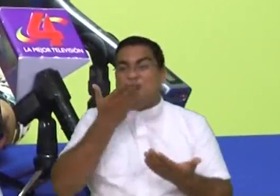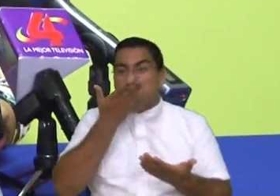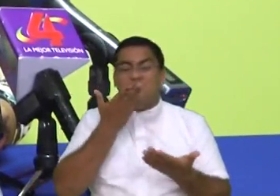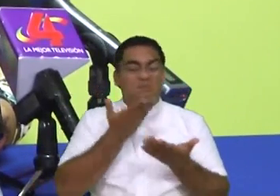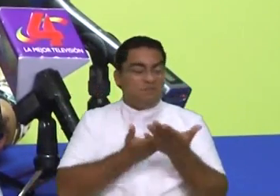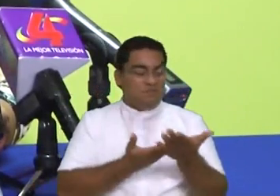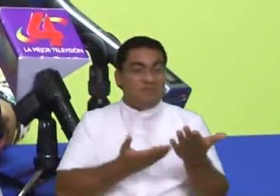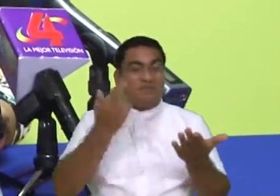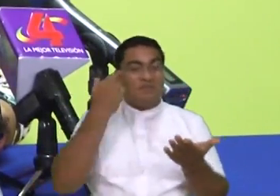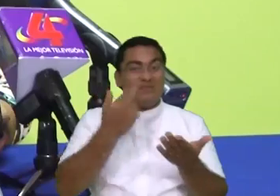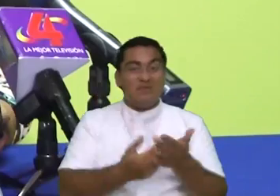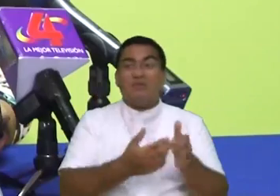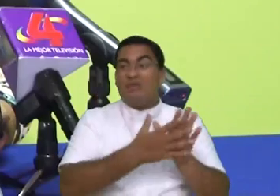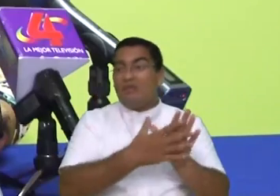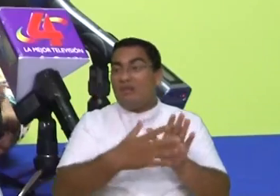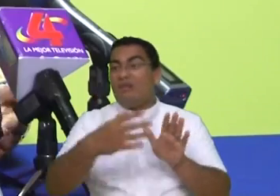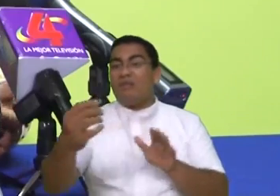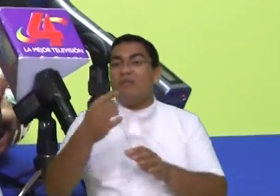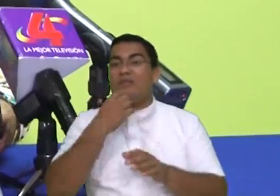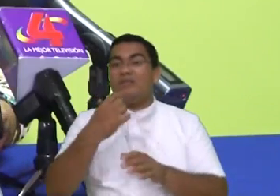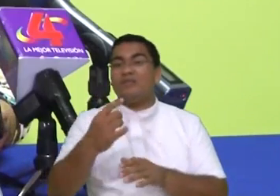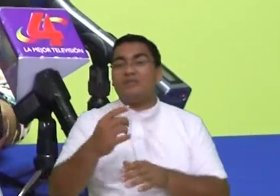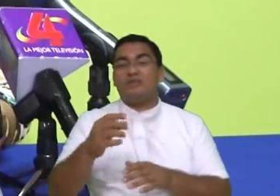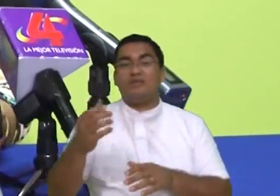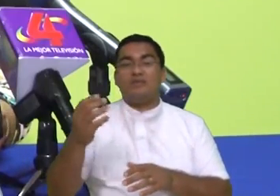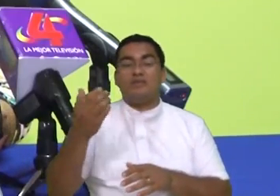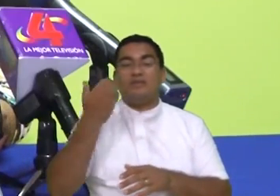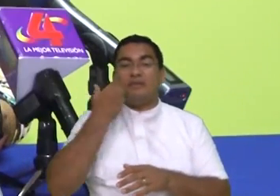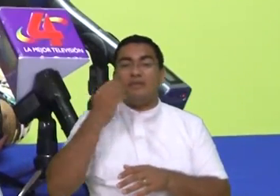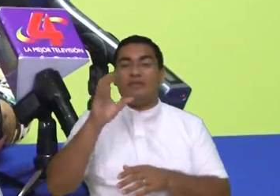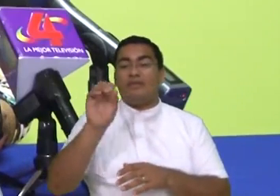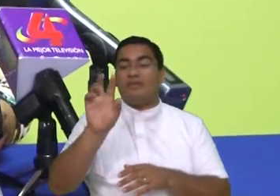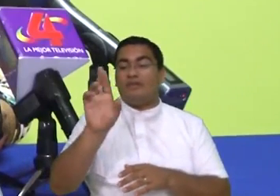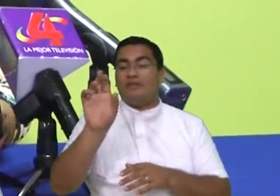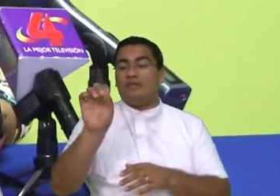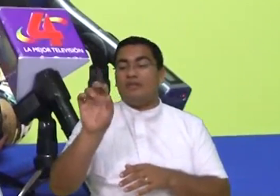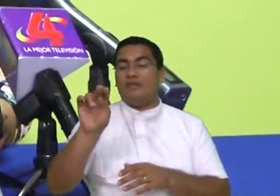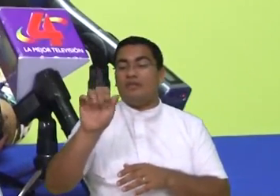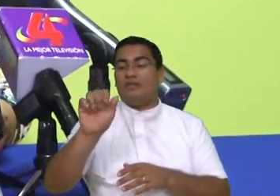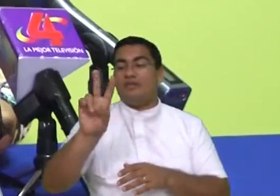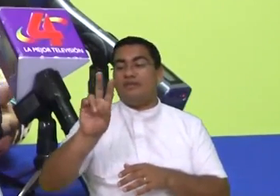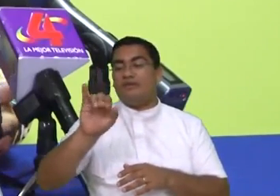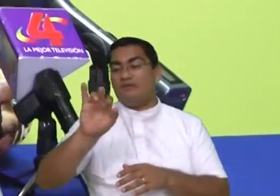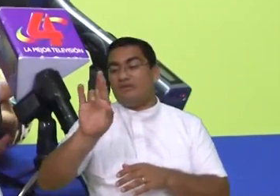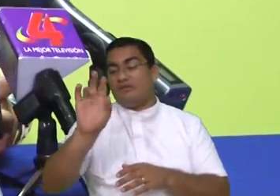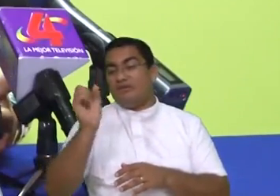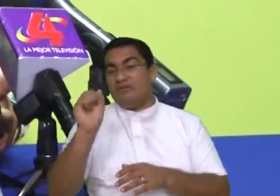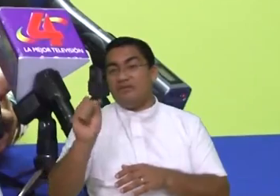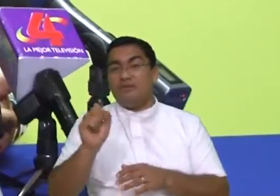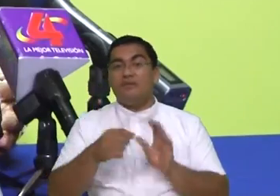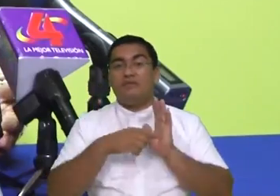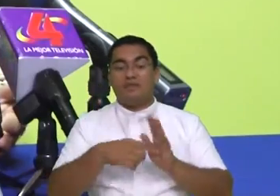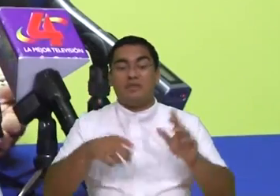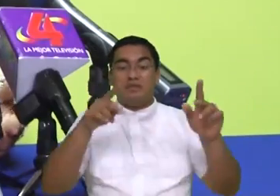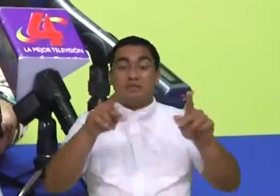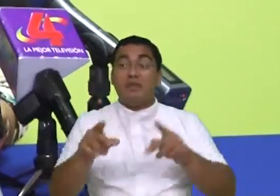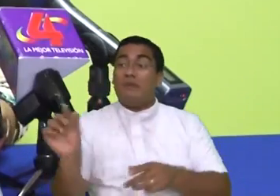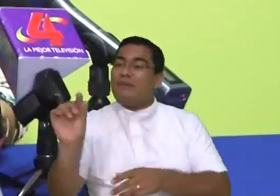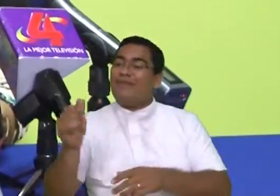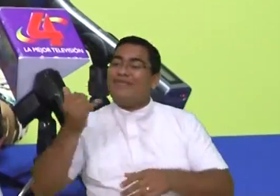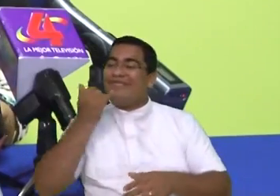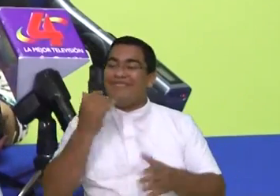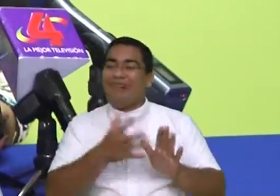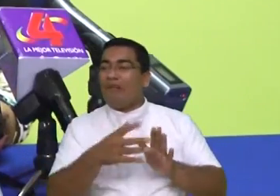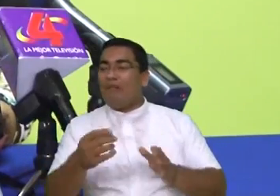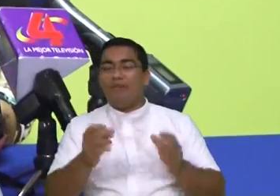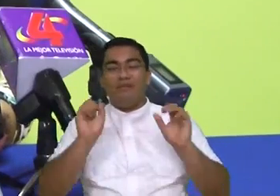que este virus, según la información, tiene 24 horas para mantenerse en el ambiente, y si estos objetos puedan ser